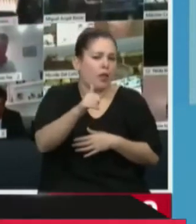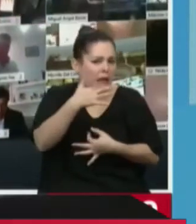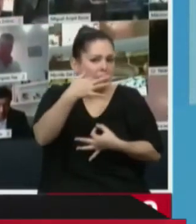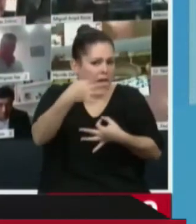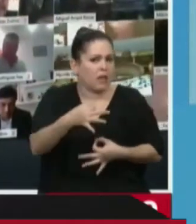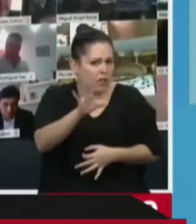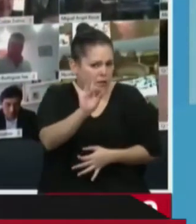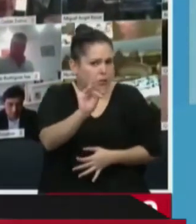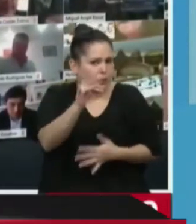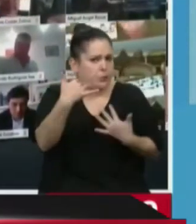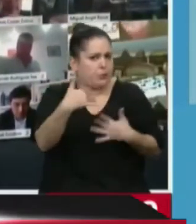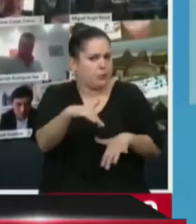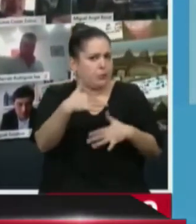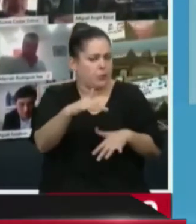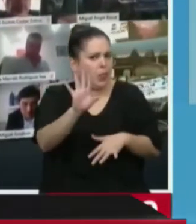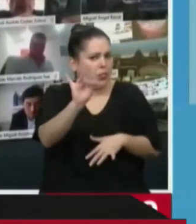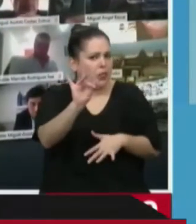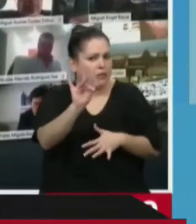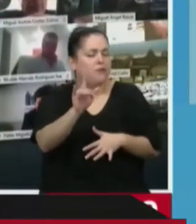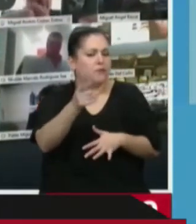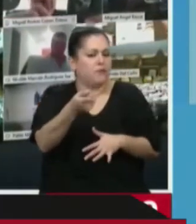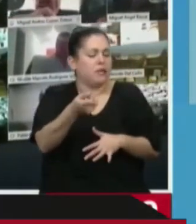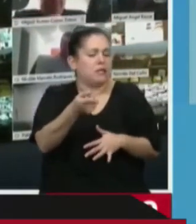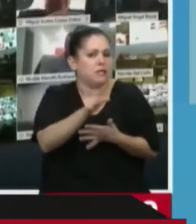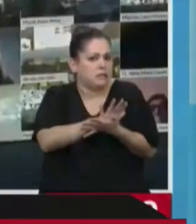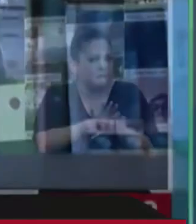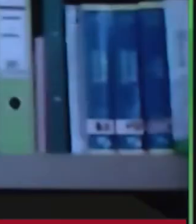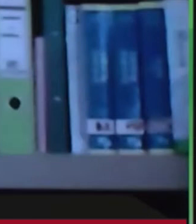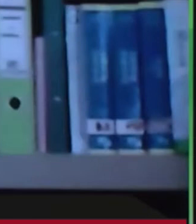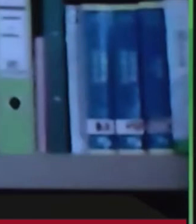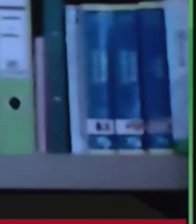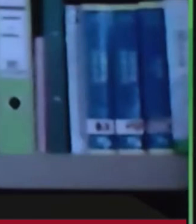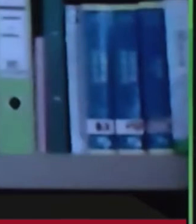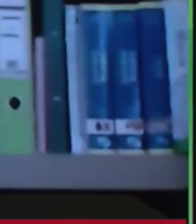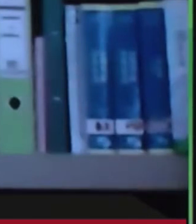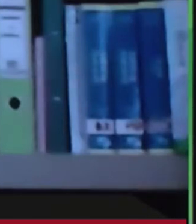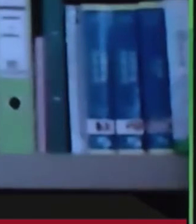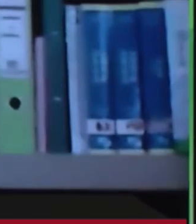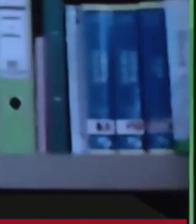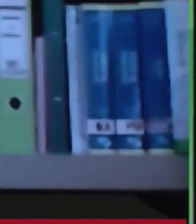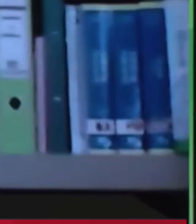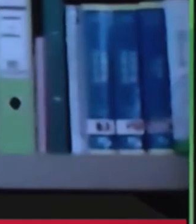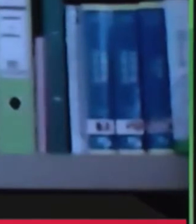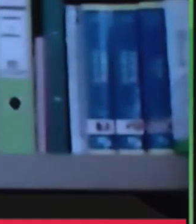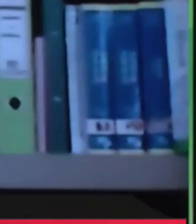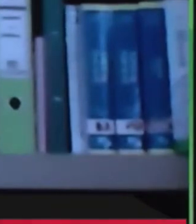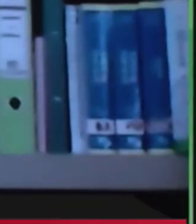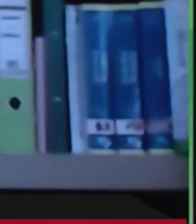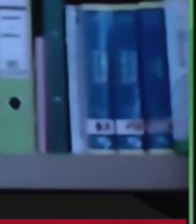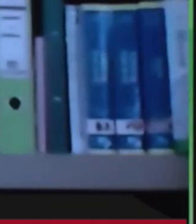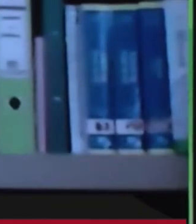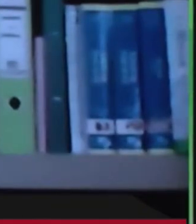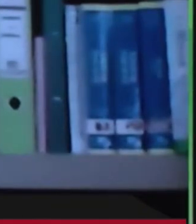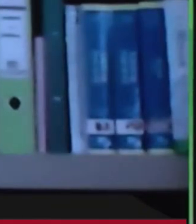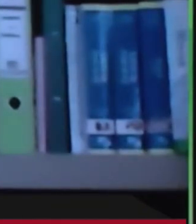la excepcionalidad, es decir, que las autoridades educativas dispondrán el funcionamiento del sistema a través de educación